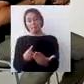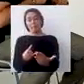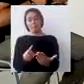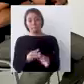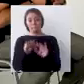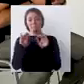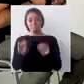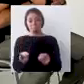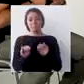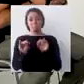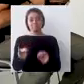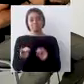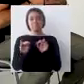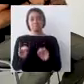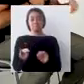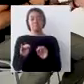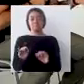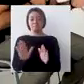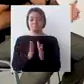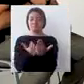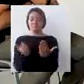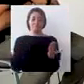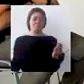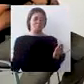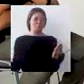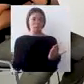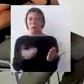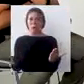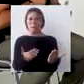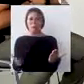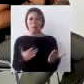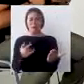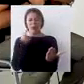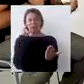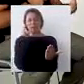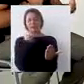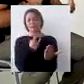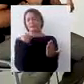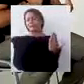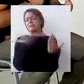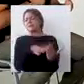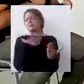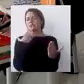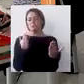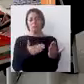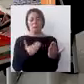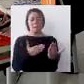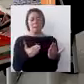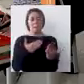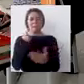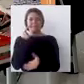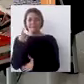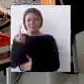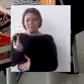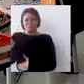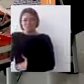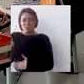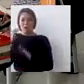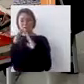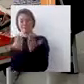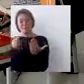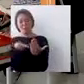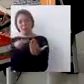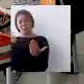que no se frenara, pero se devoró el libro antes que nosotros. Primero, cuando lo abordó sola, pues no le gustó, y